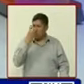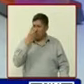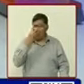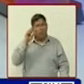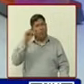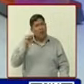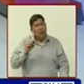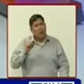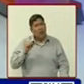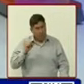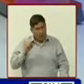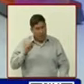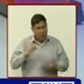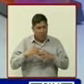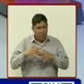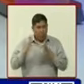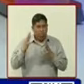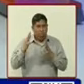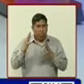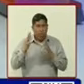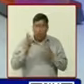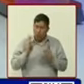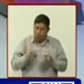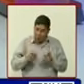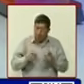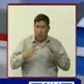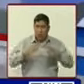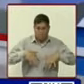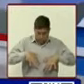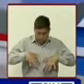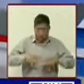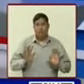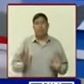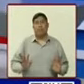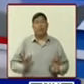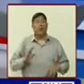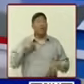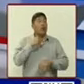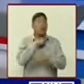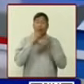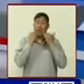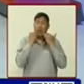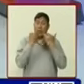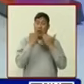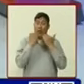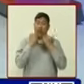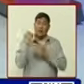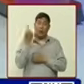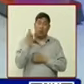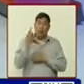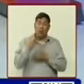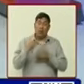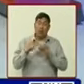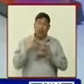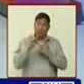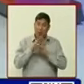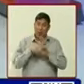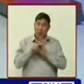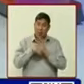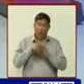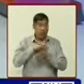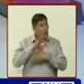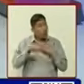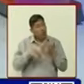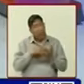la plataforma se hundió, se deformó, hay algunos lugares que está rajada incluso. Y tenemos que agradecer, por supuesto, como siempre, a nuestros reporteros al día que están